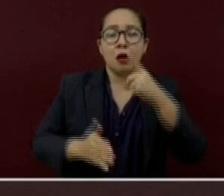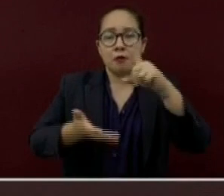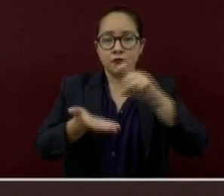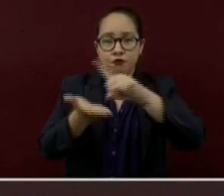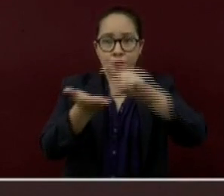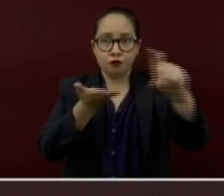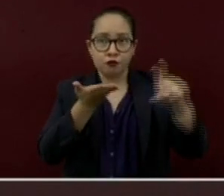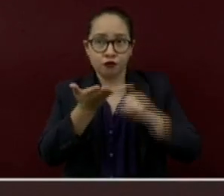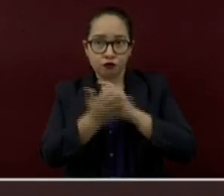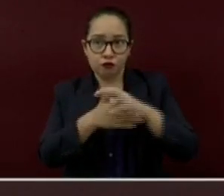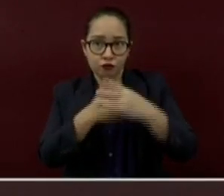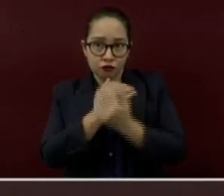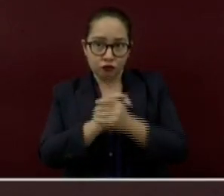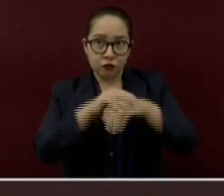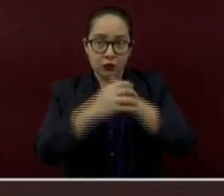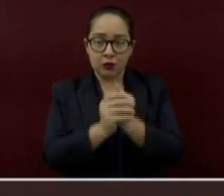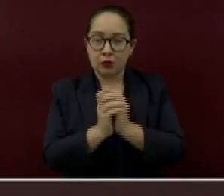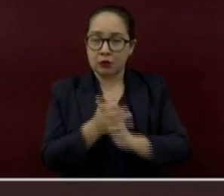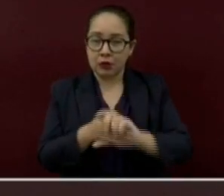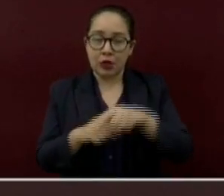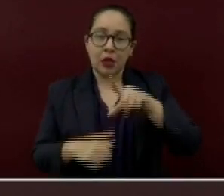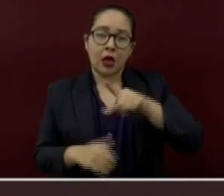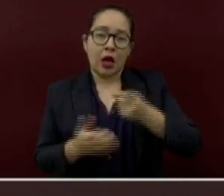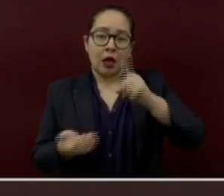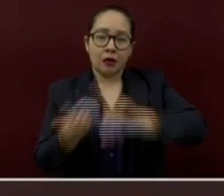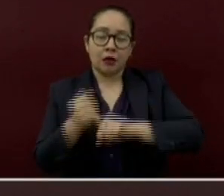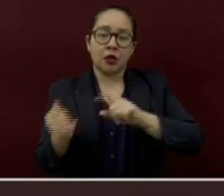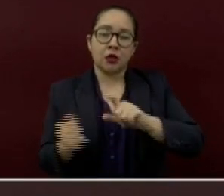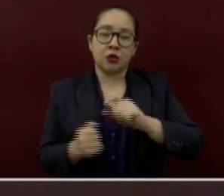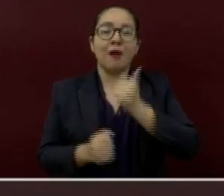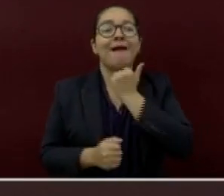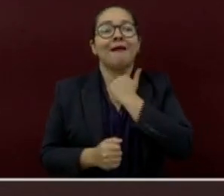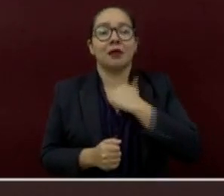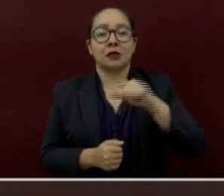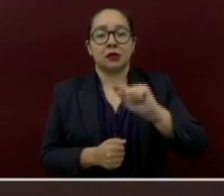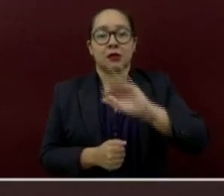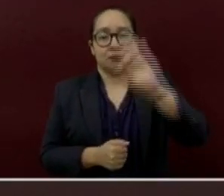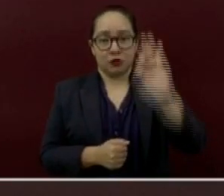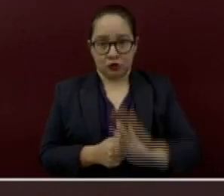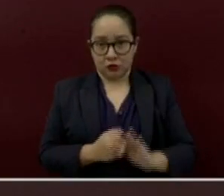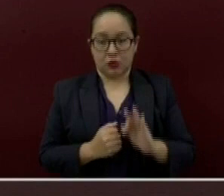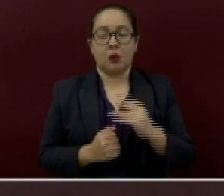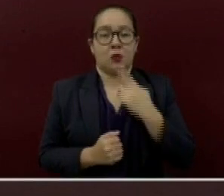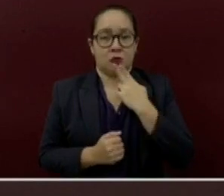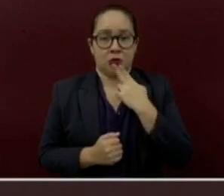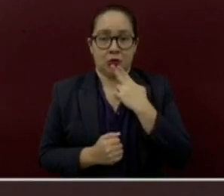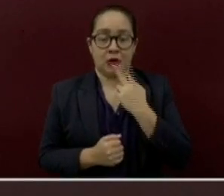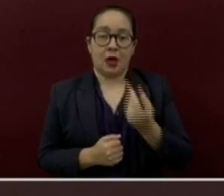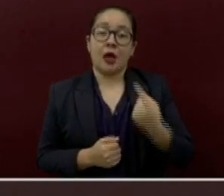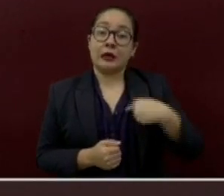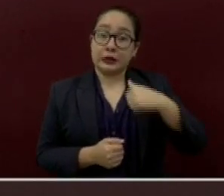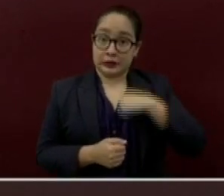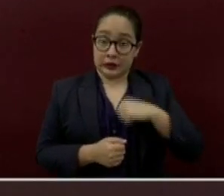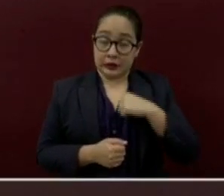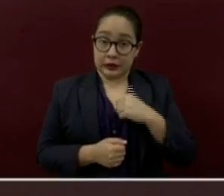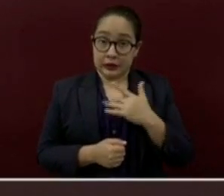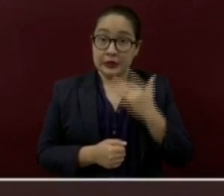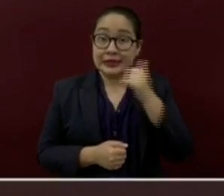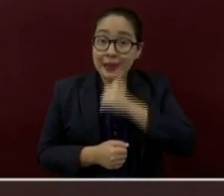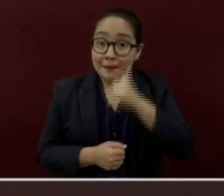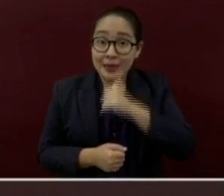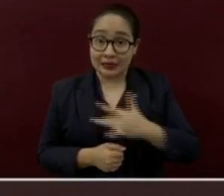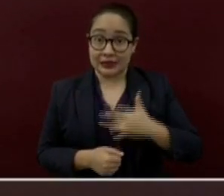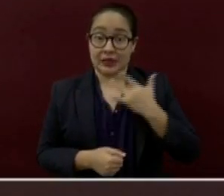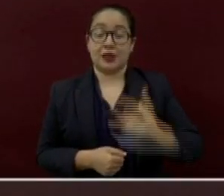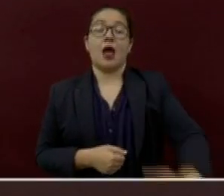con al menos un 70% de alcohol utilice la parte interna de su codo al toser